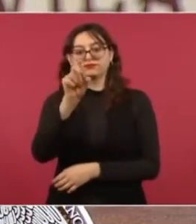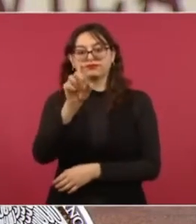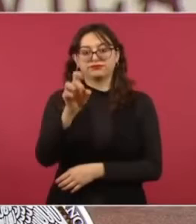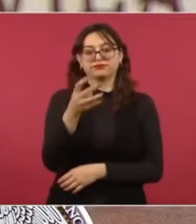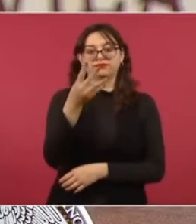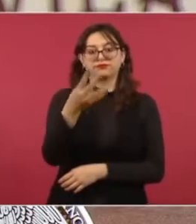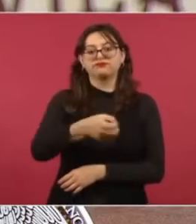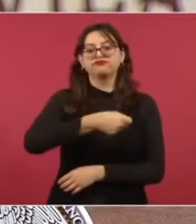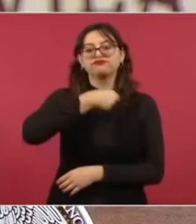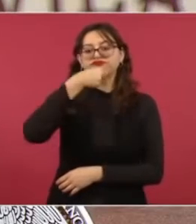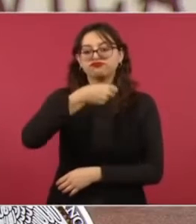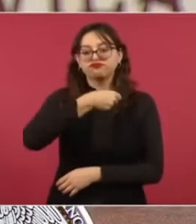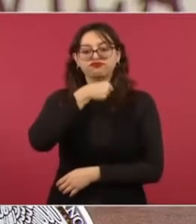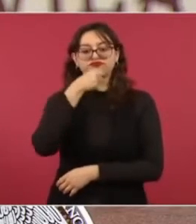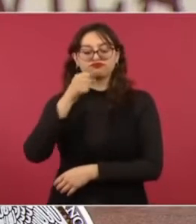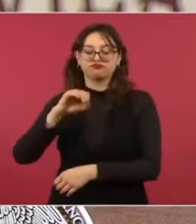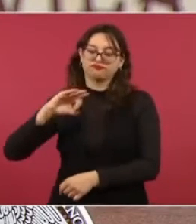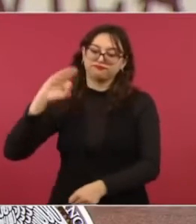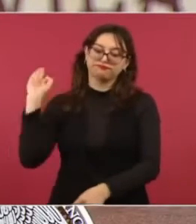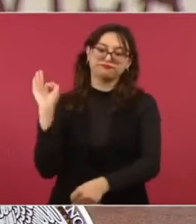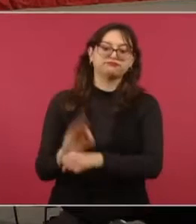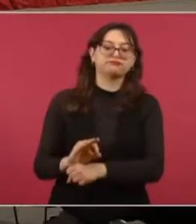11,056,534 personas.